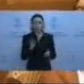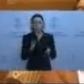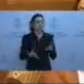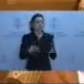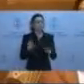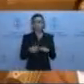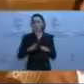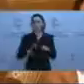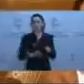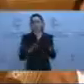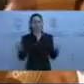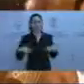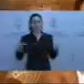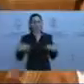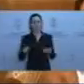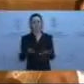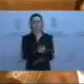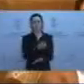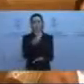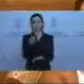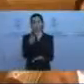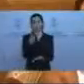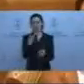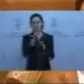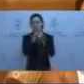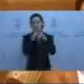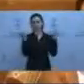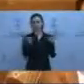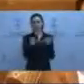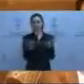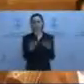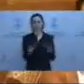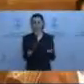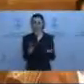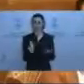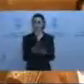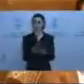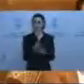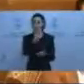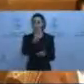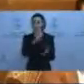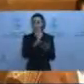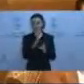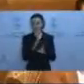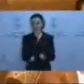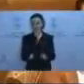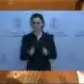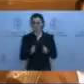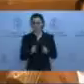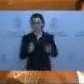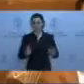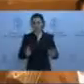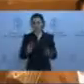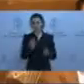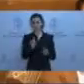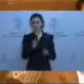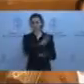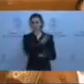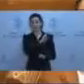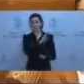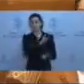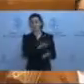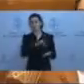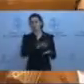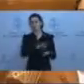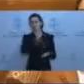de bienes, en ninguno de los dos. Tres líneas nos las certifica el 4 de abril. Y ustedes meten por registro esta certificación